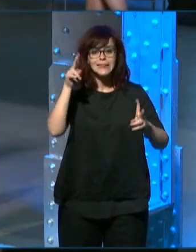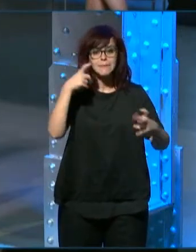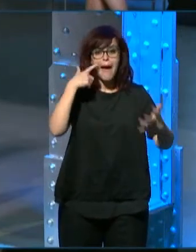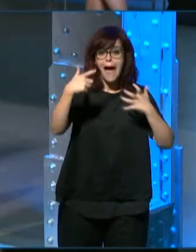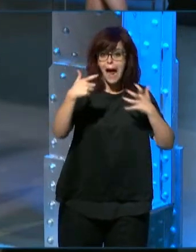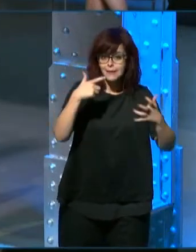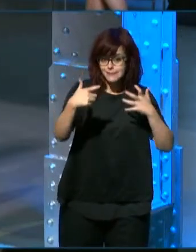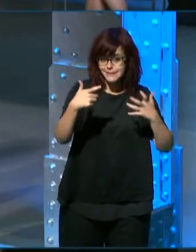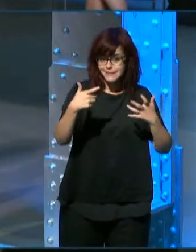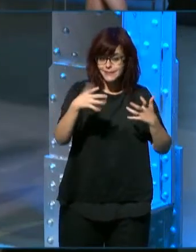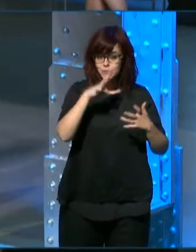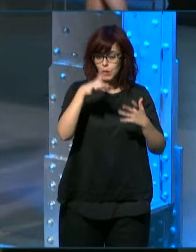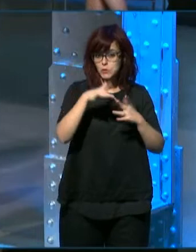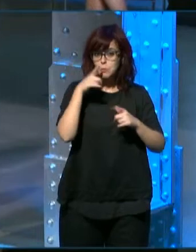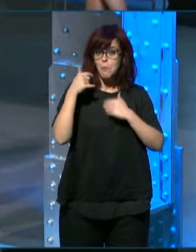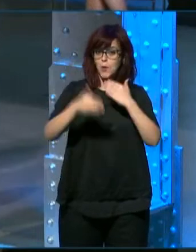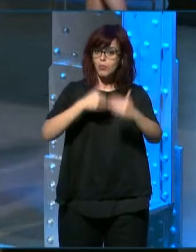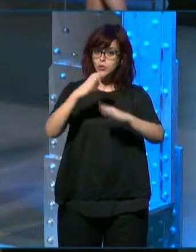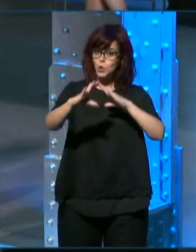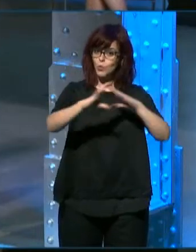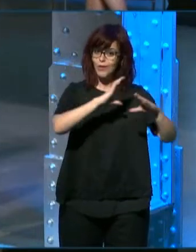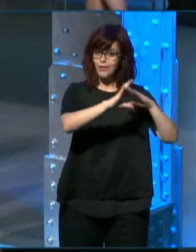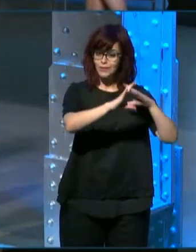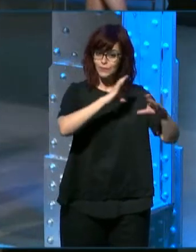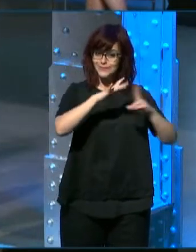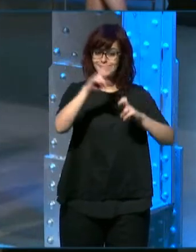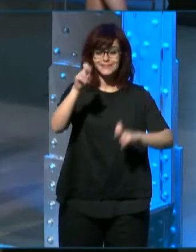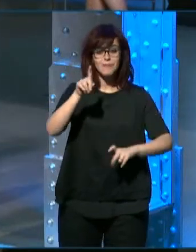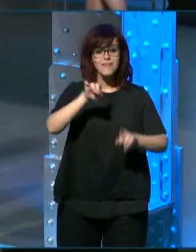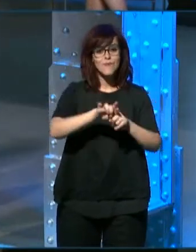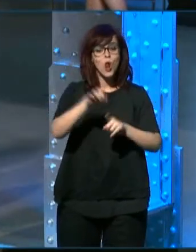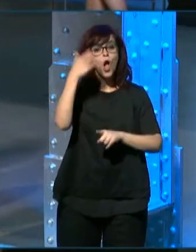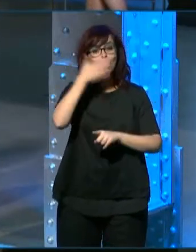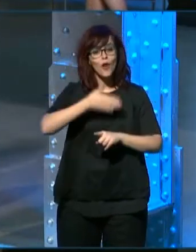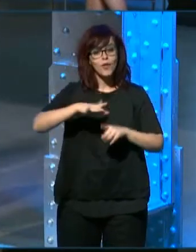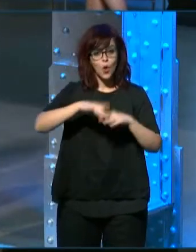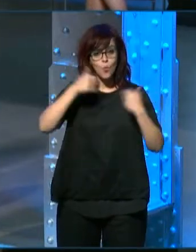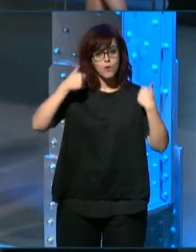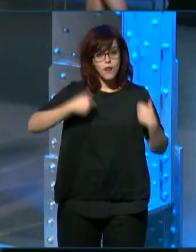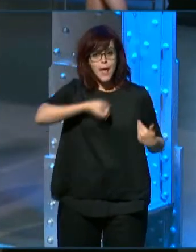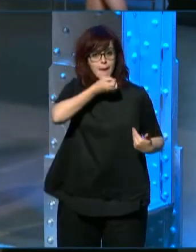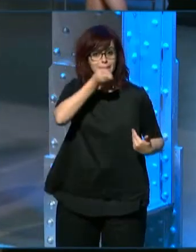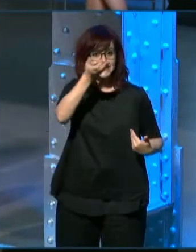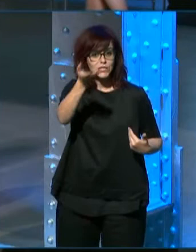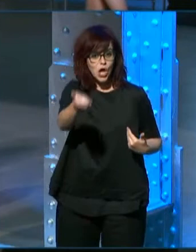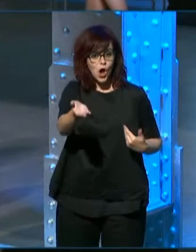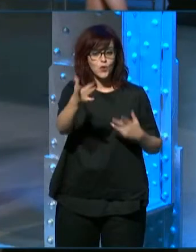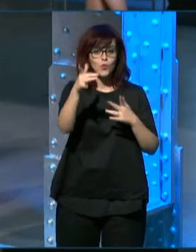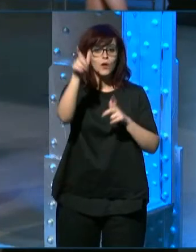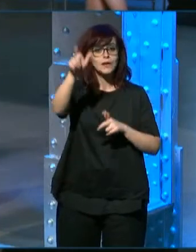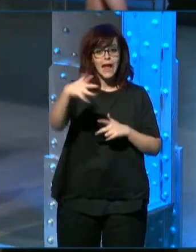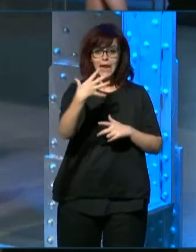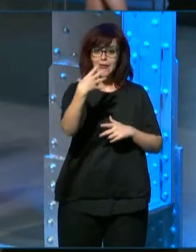al fin y al cabo no deja de ser un proceso comunicativo, con eso que nos enseñaban en el colegio de un emisor, un receptor, un mensaje,